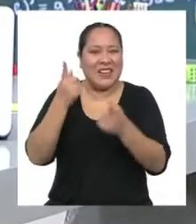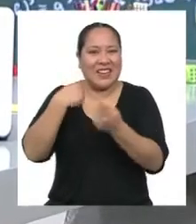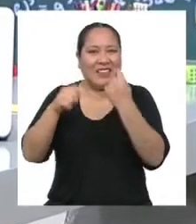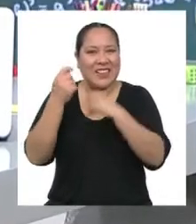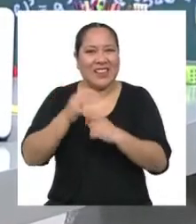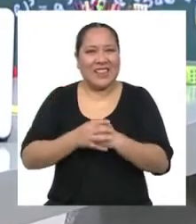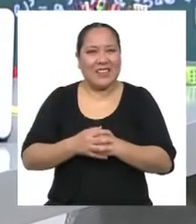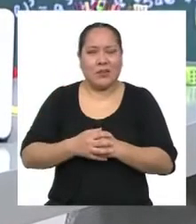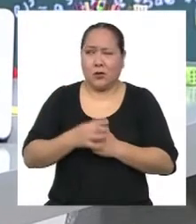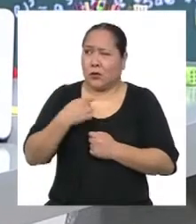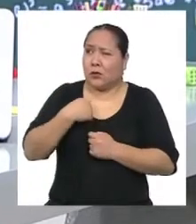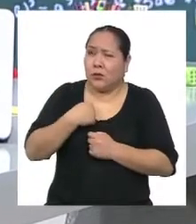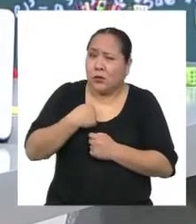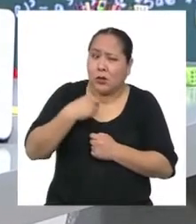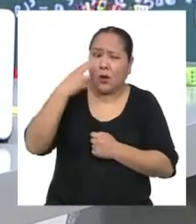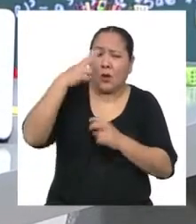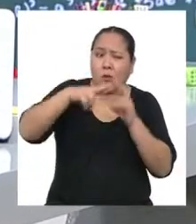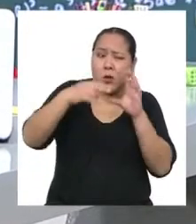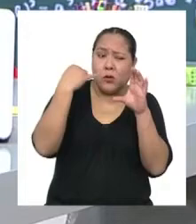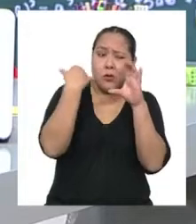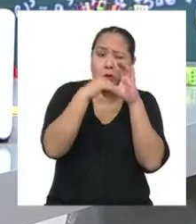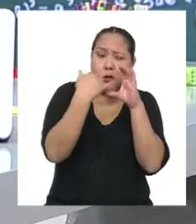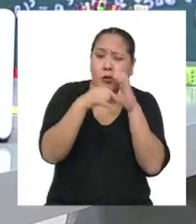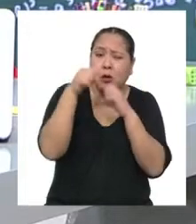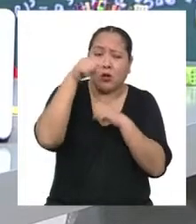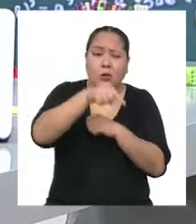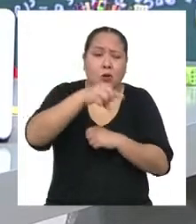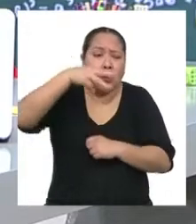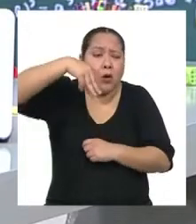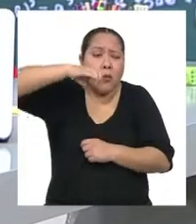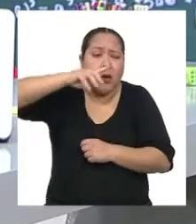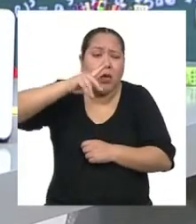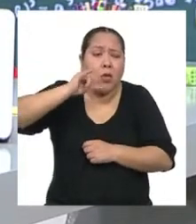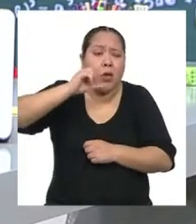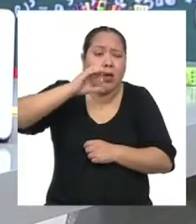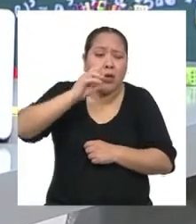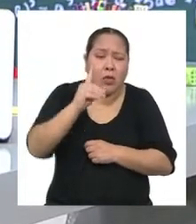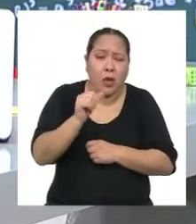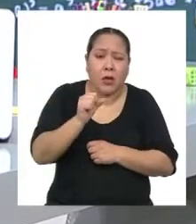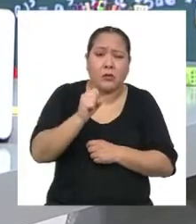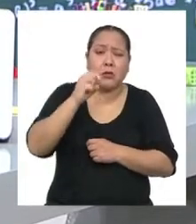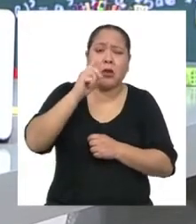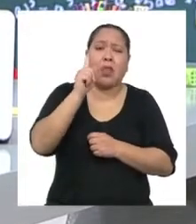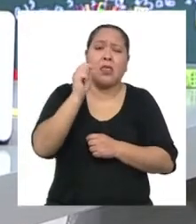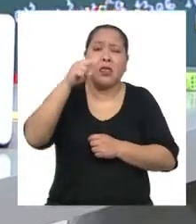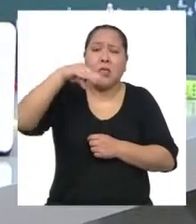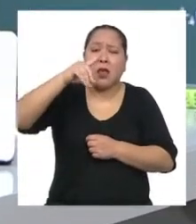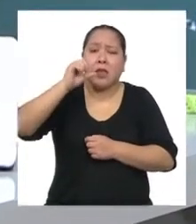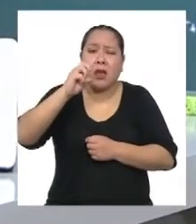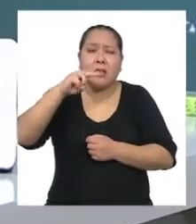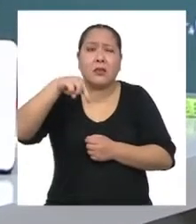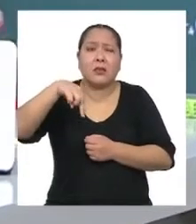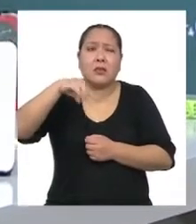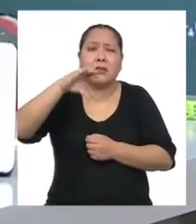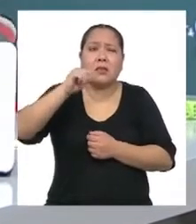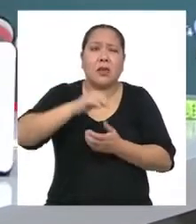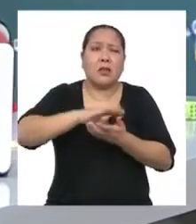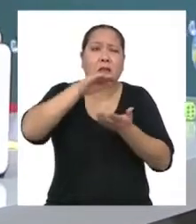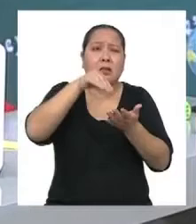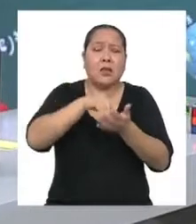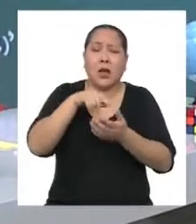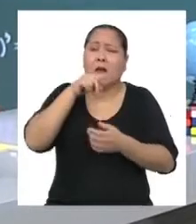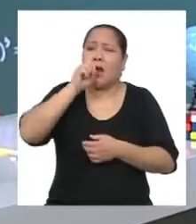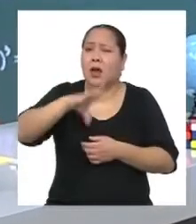estuve navegando por la internet y descubrí que las medidas de tendencia central eran la